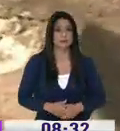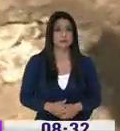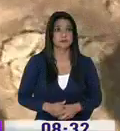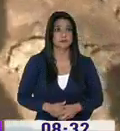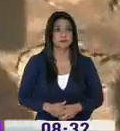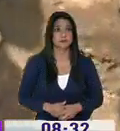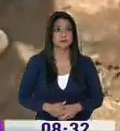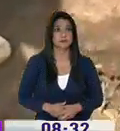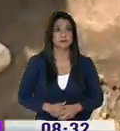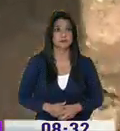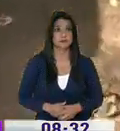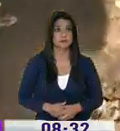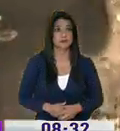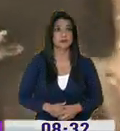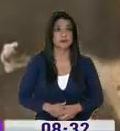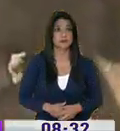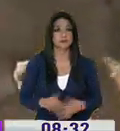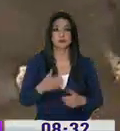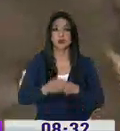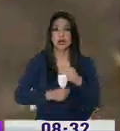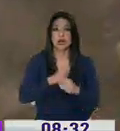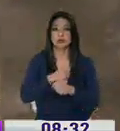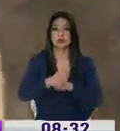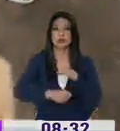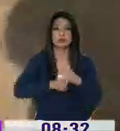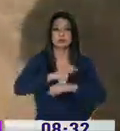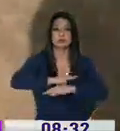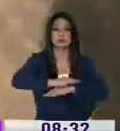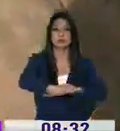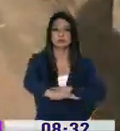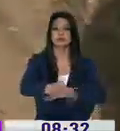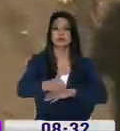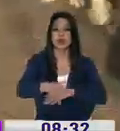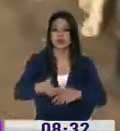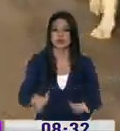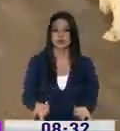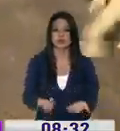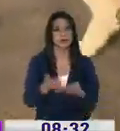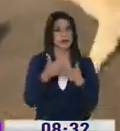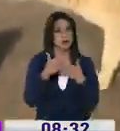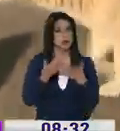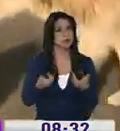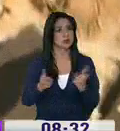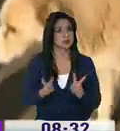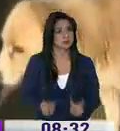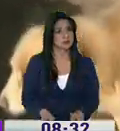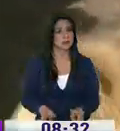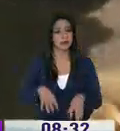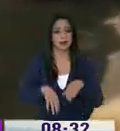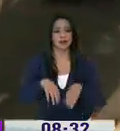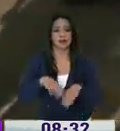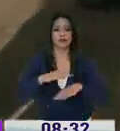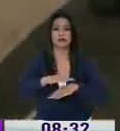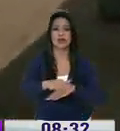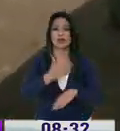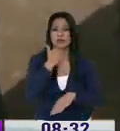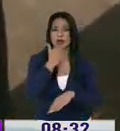si nos pueden ayudar ya son muchos años que hemos estado aquí si nos pueden ayudar con el adoquinado